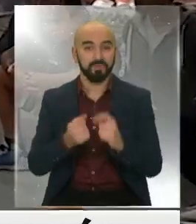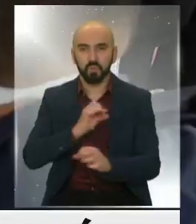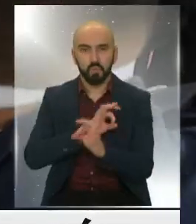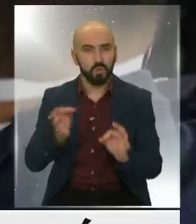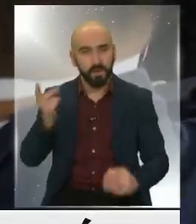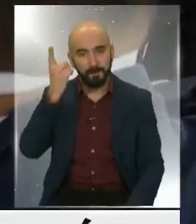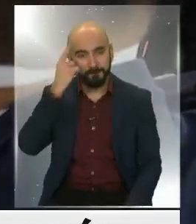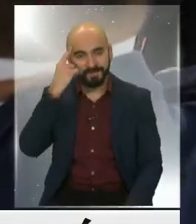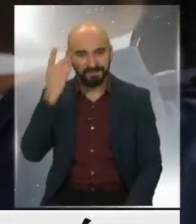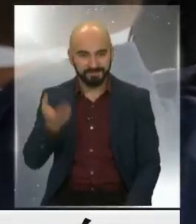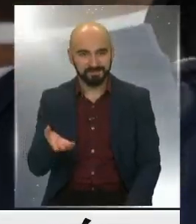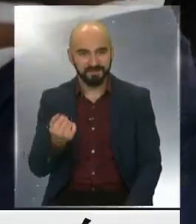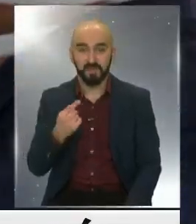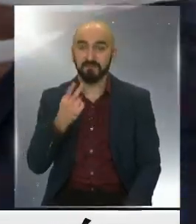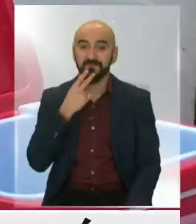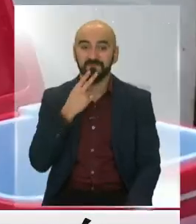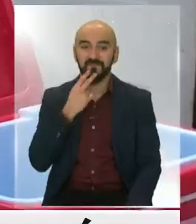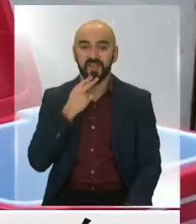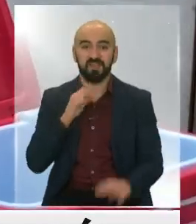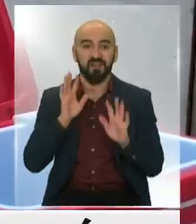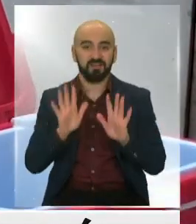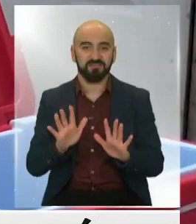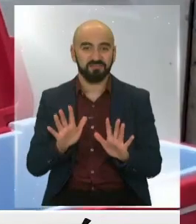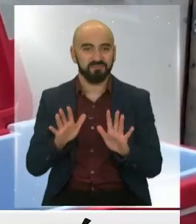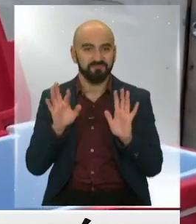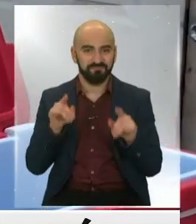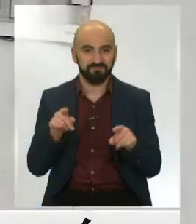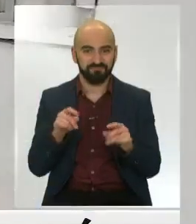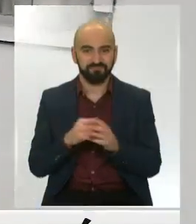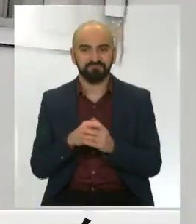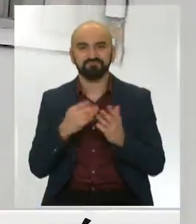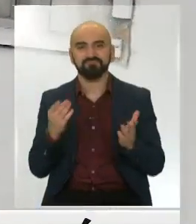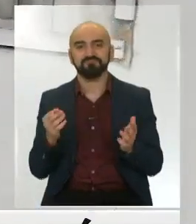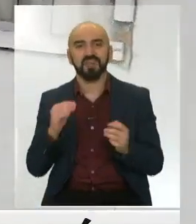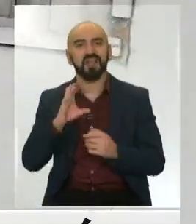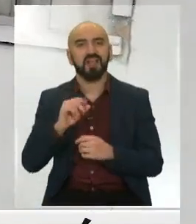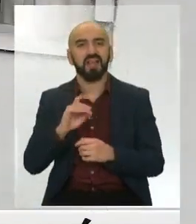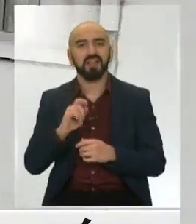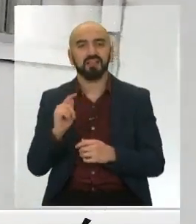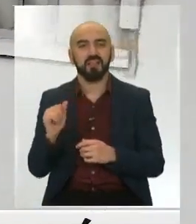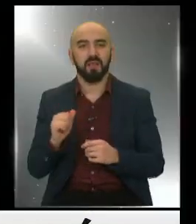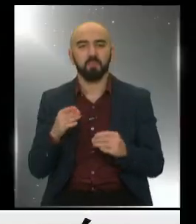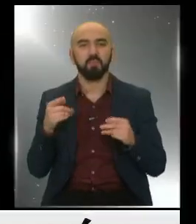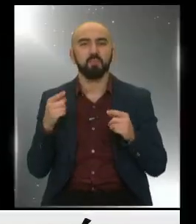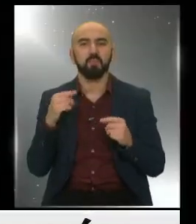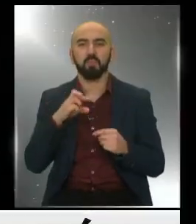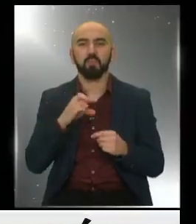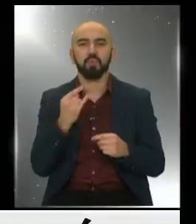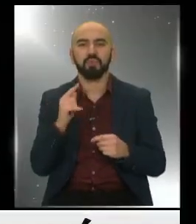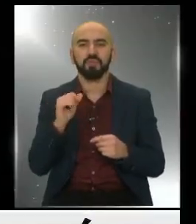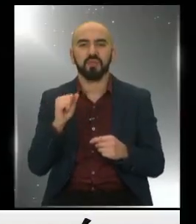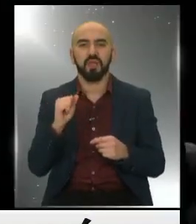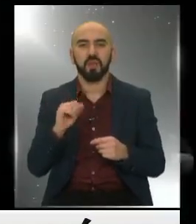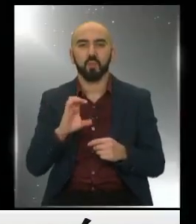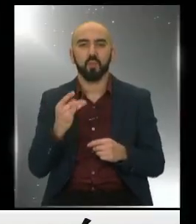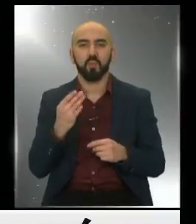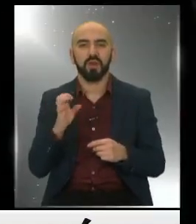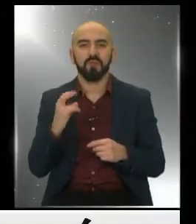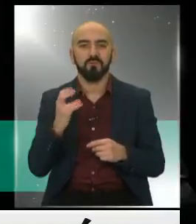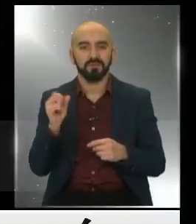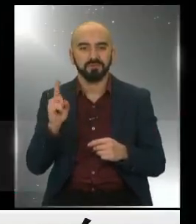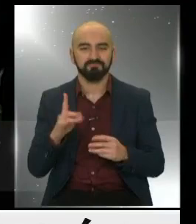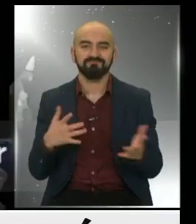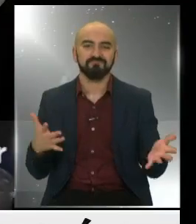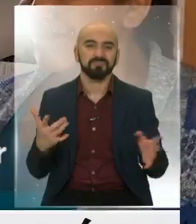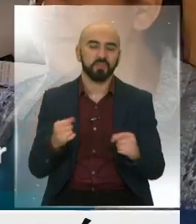glorias navales se vivirían de esta manera. En Caleta, Punta Cuevas, cerca de Pisagua, la presencia de la Armada se